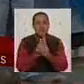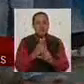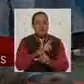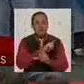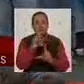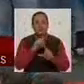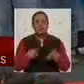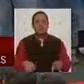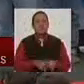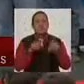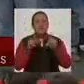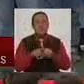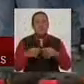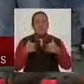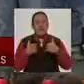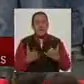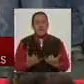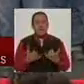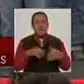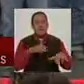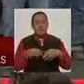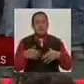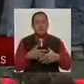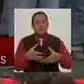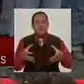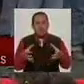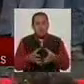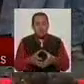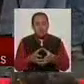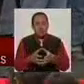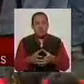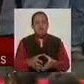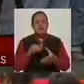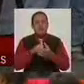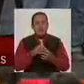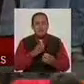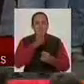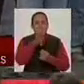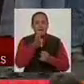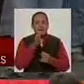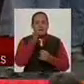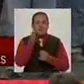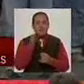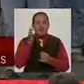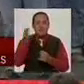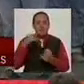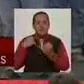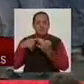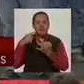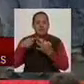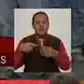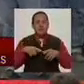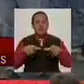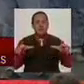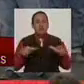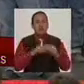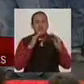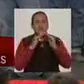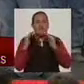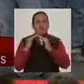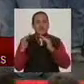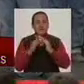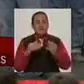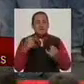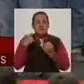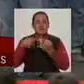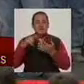También estamos creando brigadas que se movilicen a todos los centros poblados, a todas